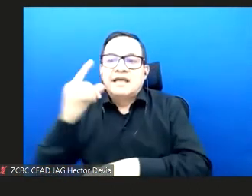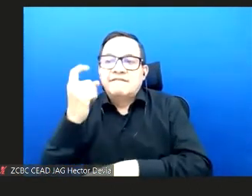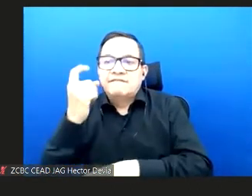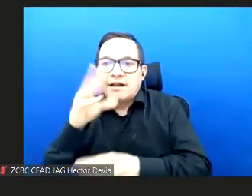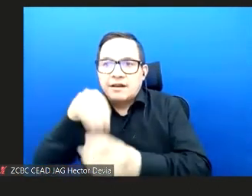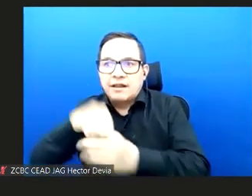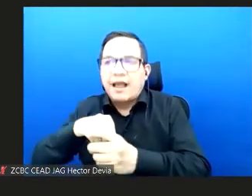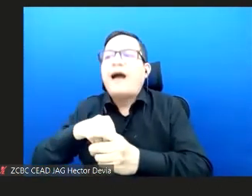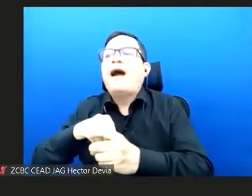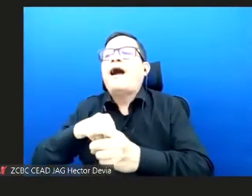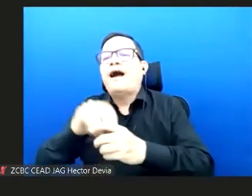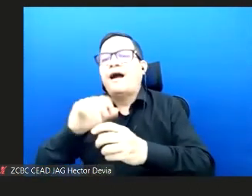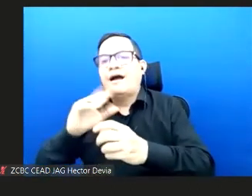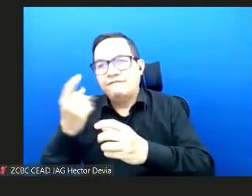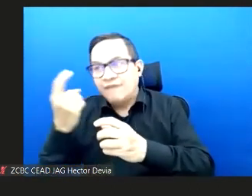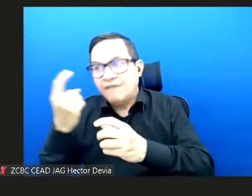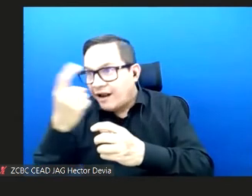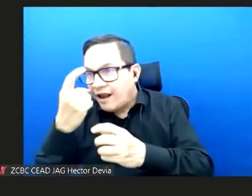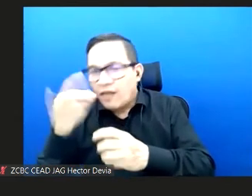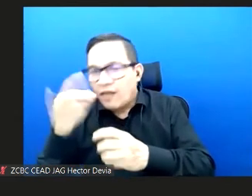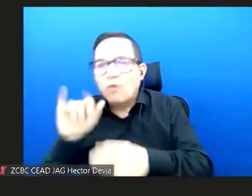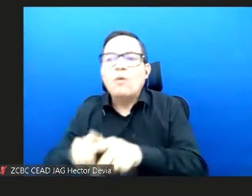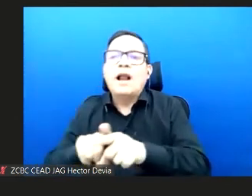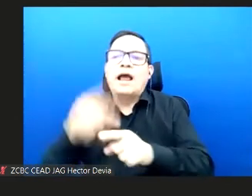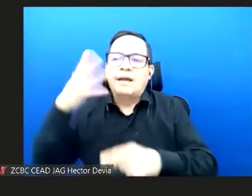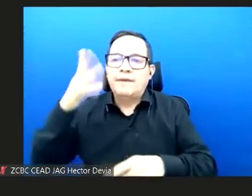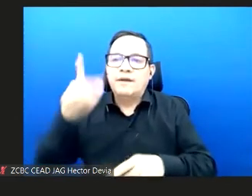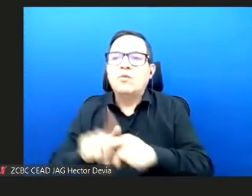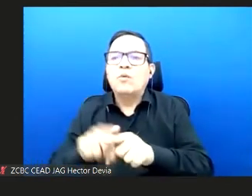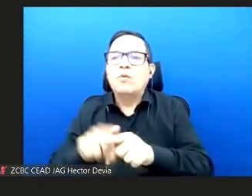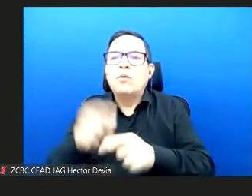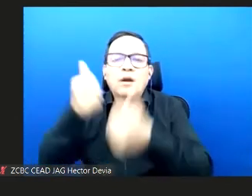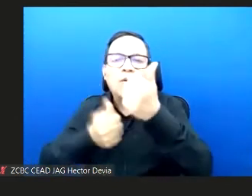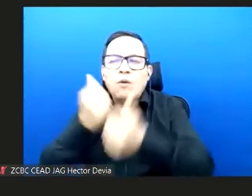¿Listo? ¿Qué números están sombreados?